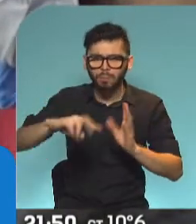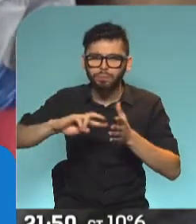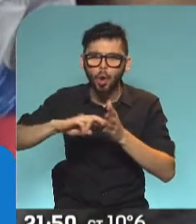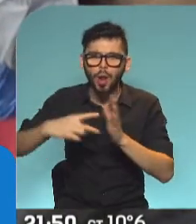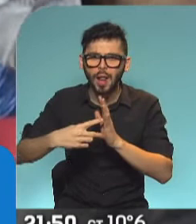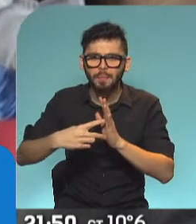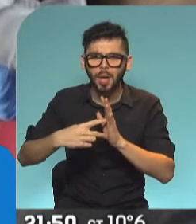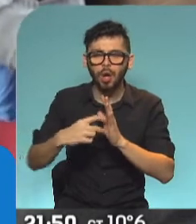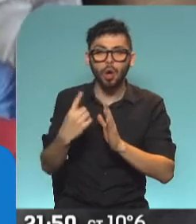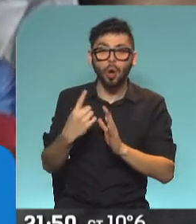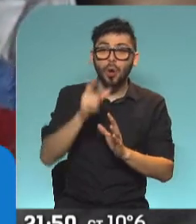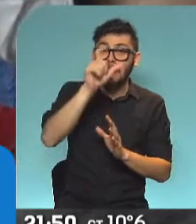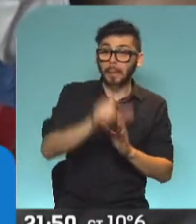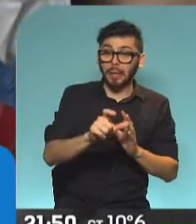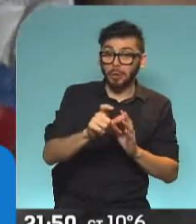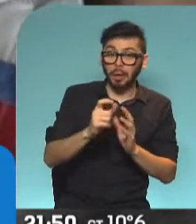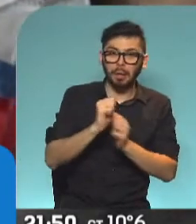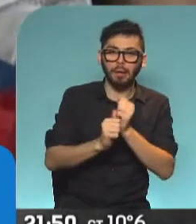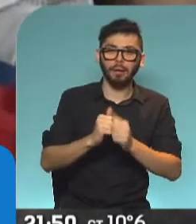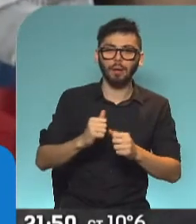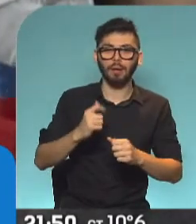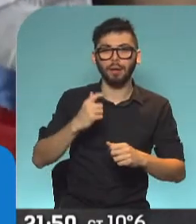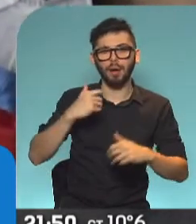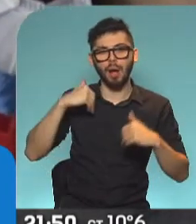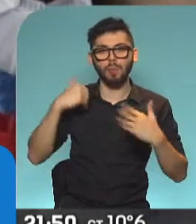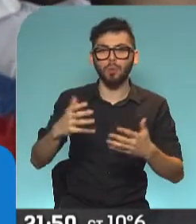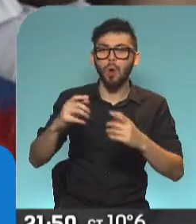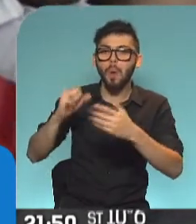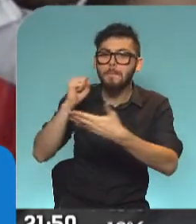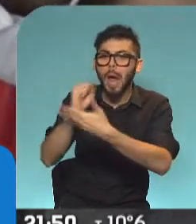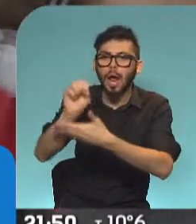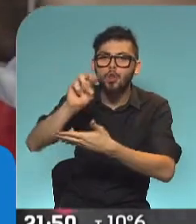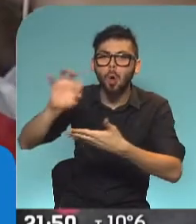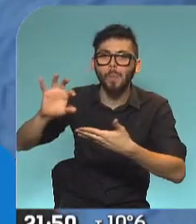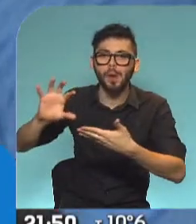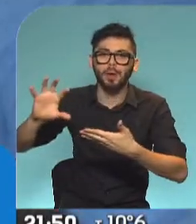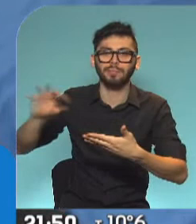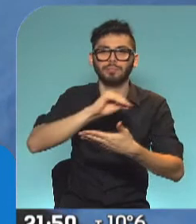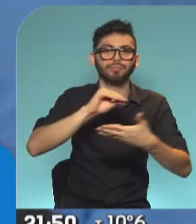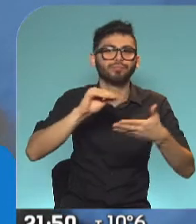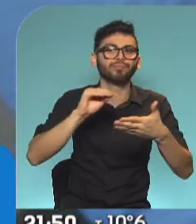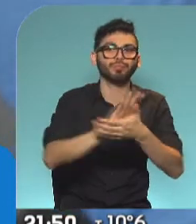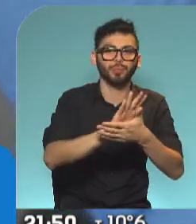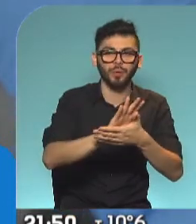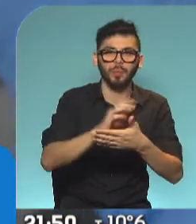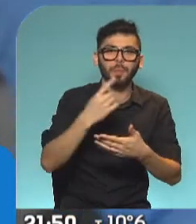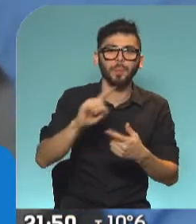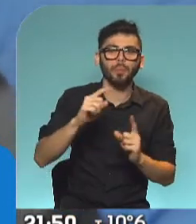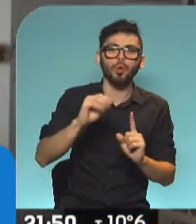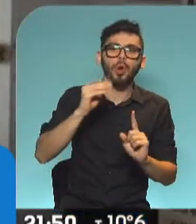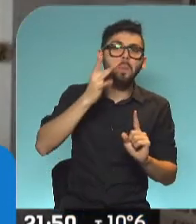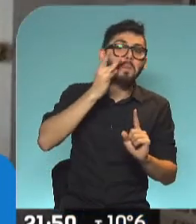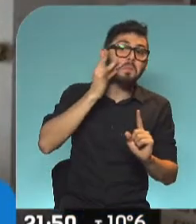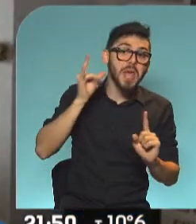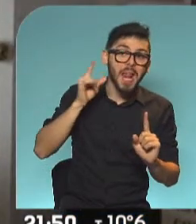apuró y registró como propia la marca de Joana, salvo que la llamó Miel de Ulmo Gibson,